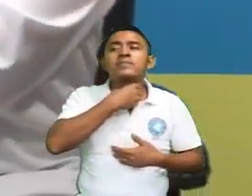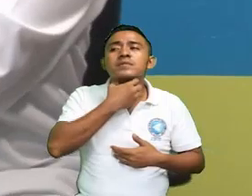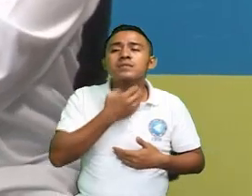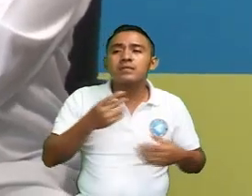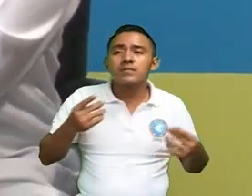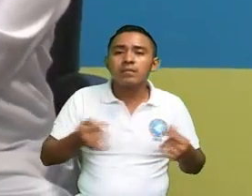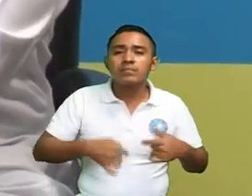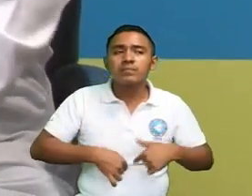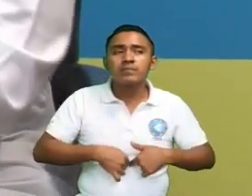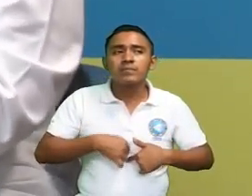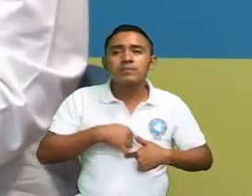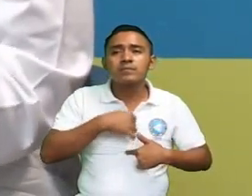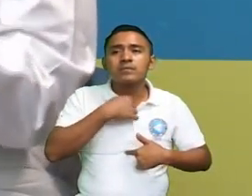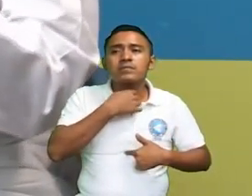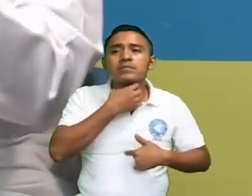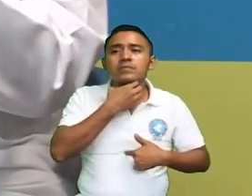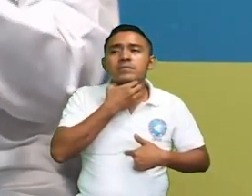velocidad tendrá